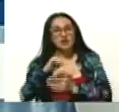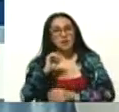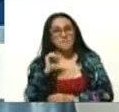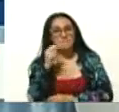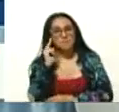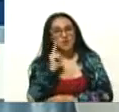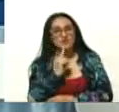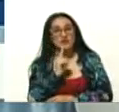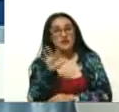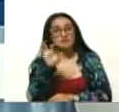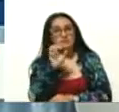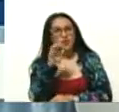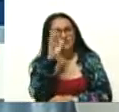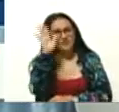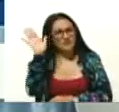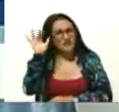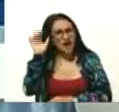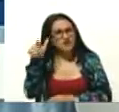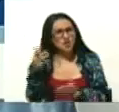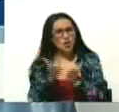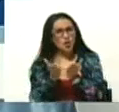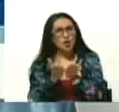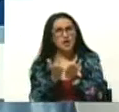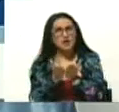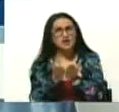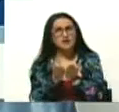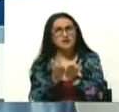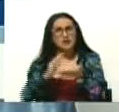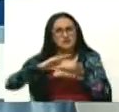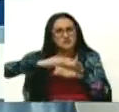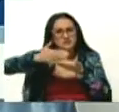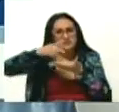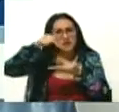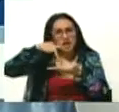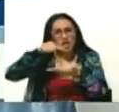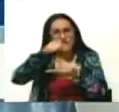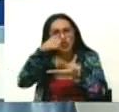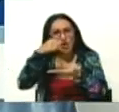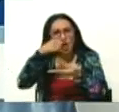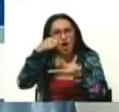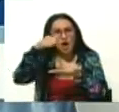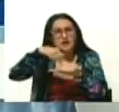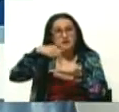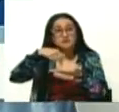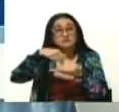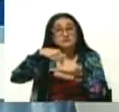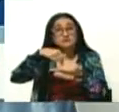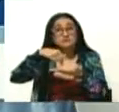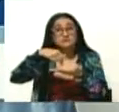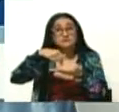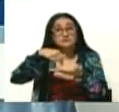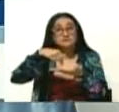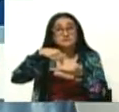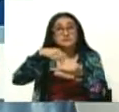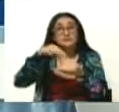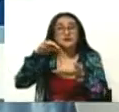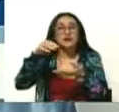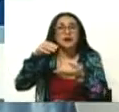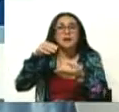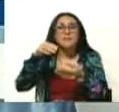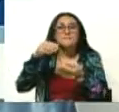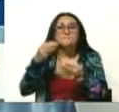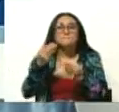baño del plantel un estuche contentivo de droga sintética, el llamado polvo